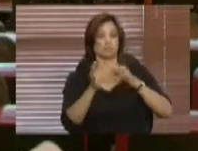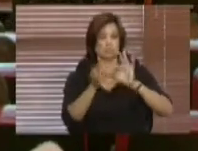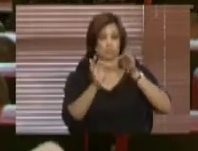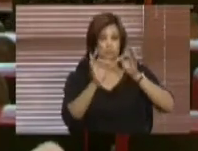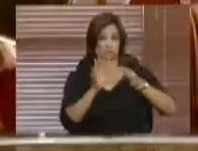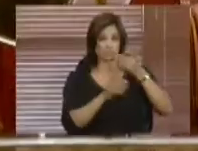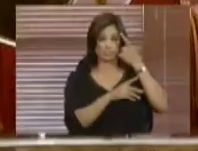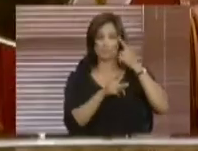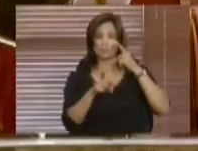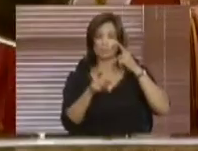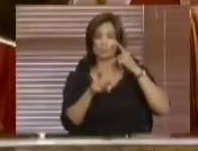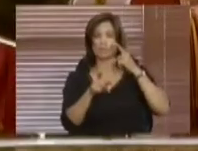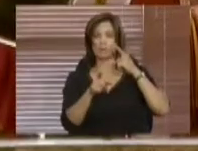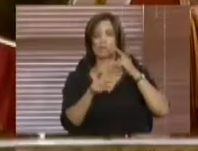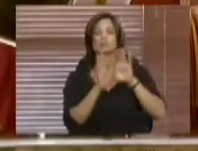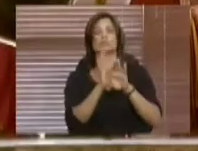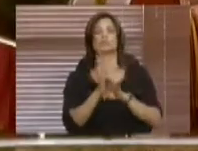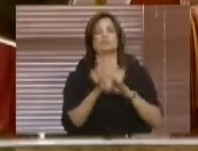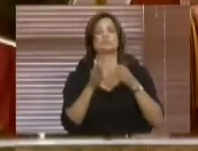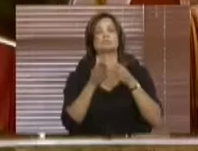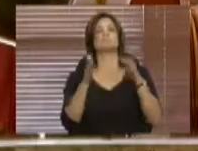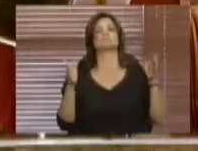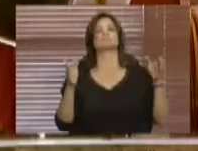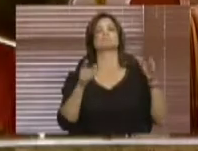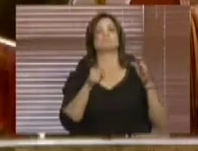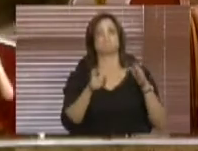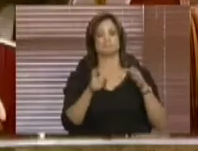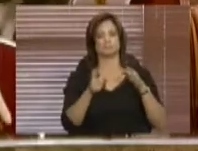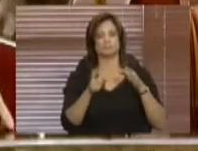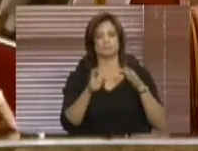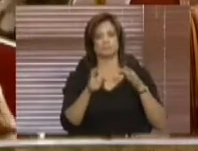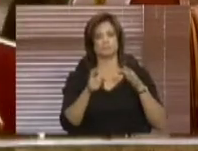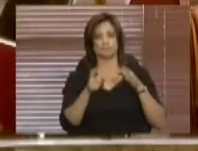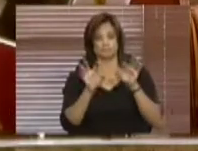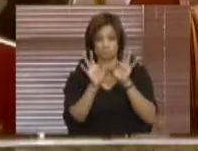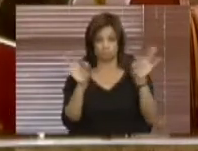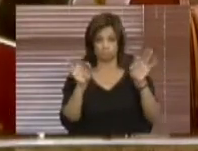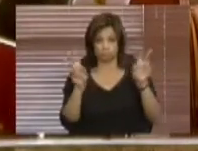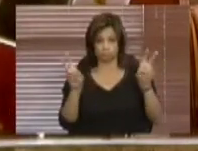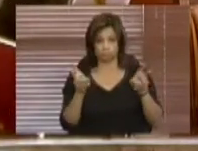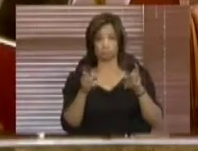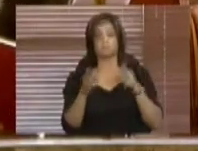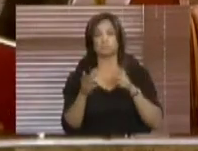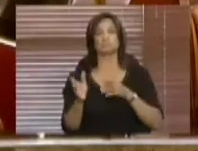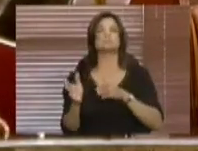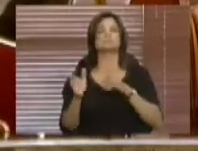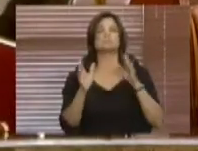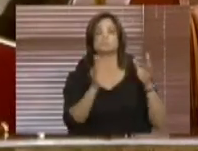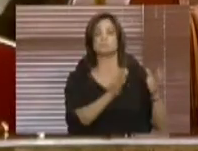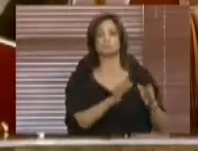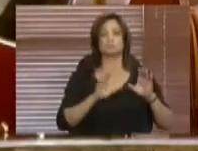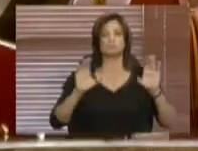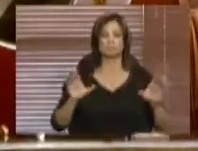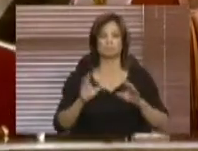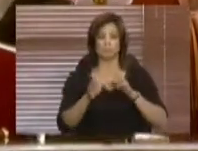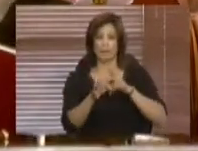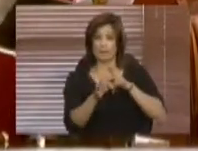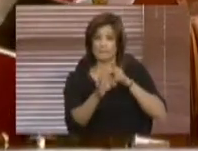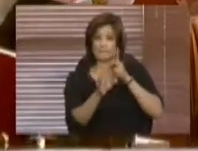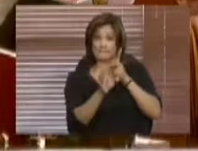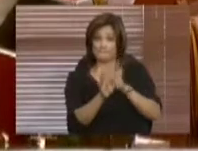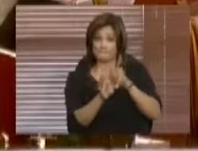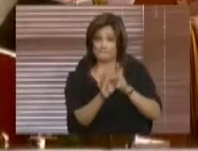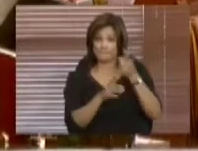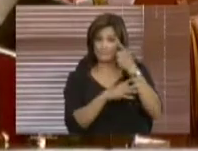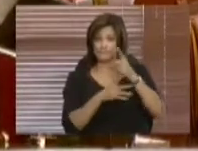constitucionales en sentido amplio. Termino la cita. Esta realización pedagógica que conduce a la